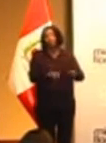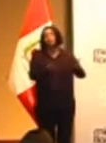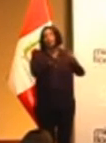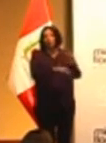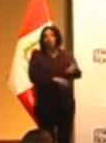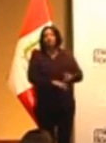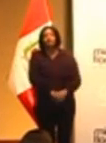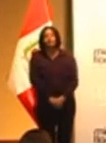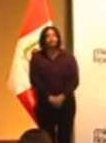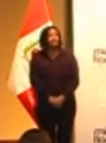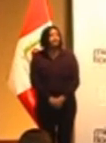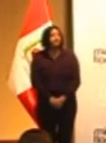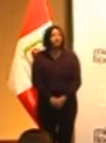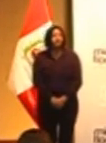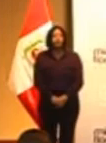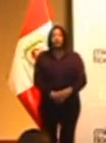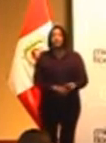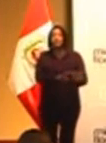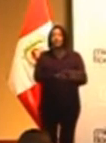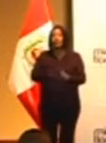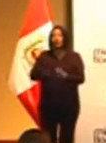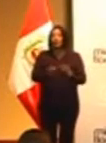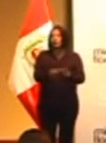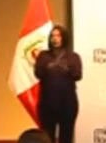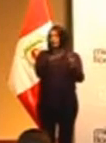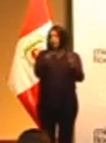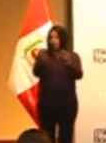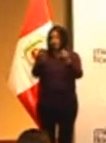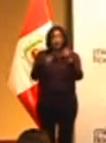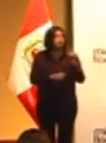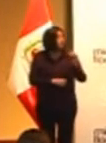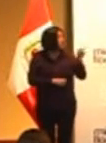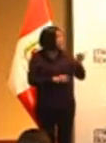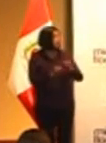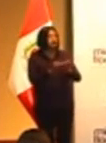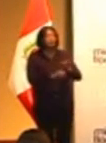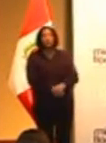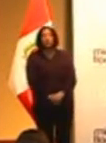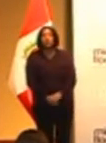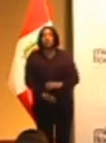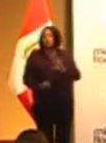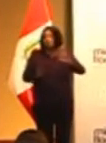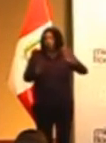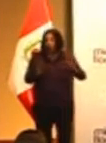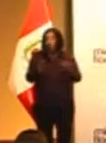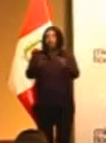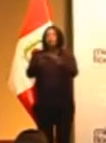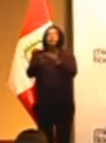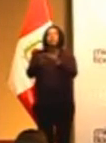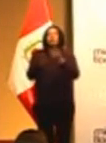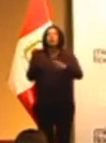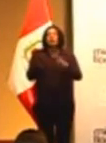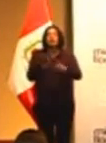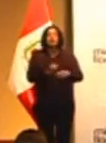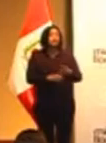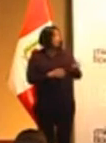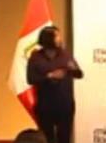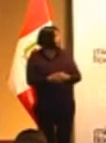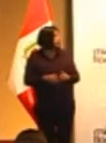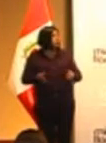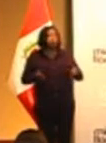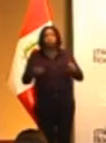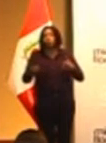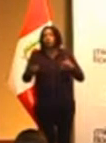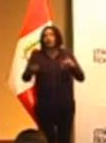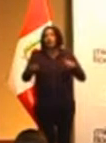valor. Muy rápidamente, esto viene también como un complemento, el mantenimiento de vías, es algo que tenemos